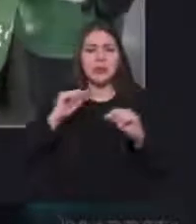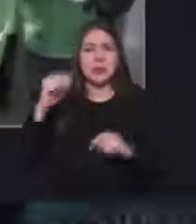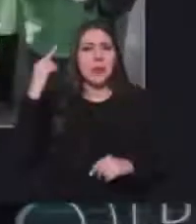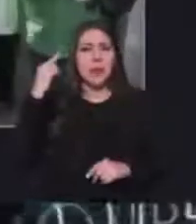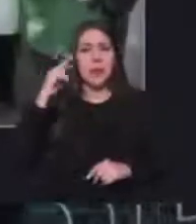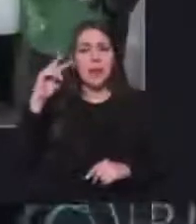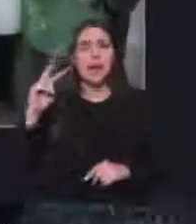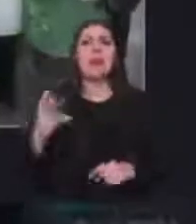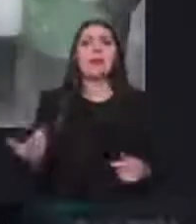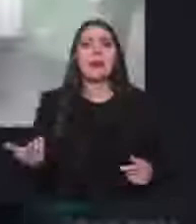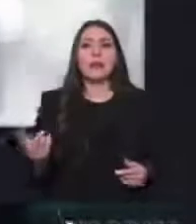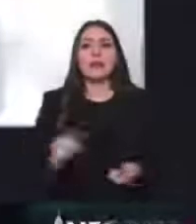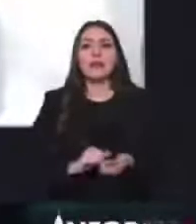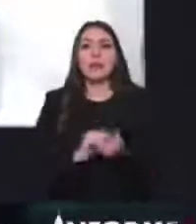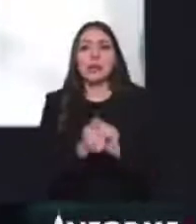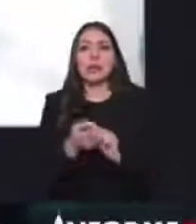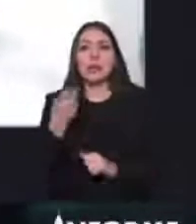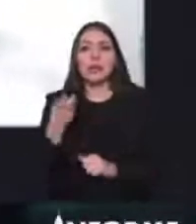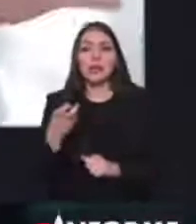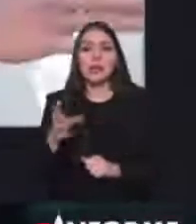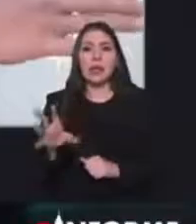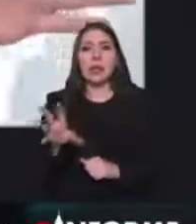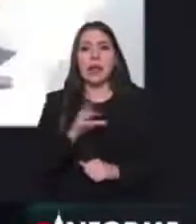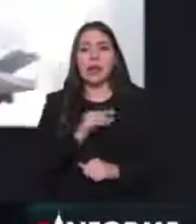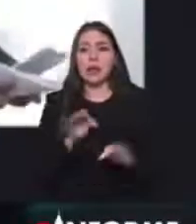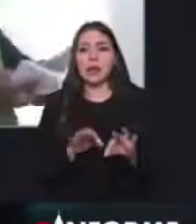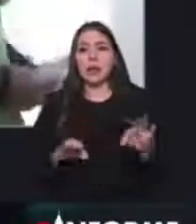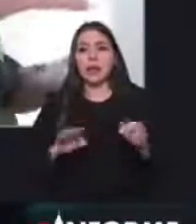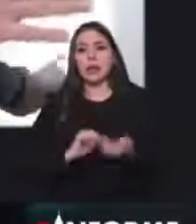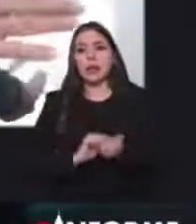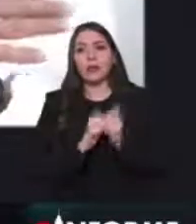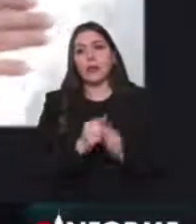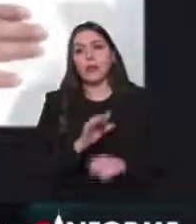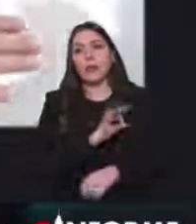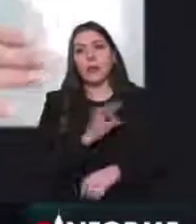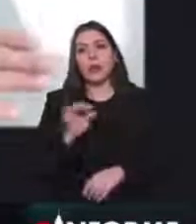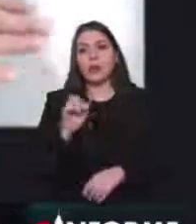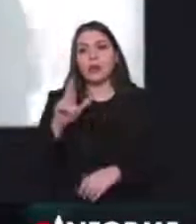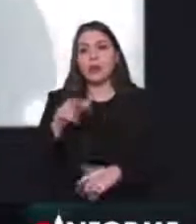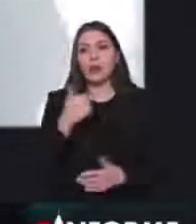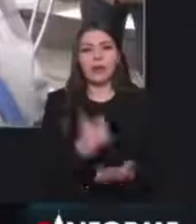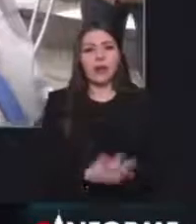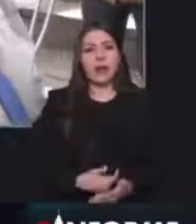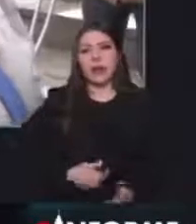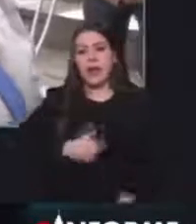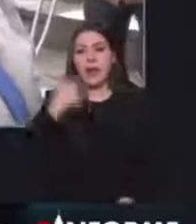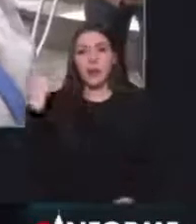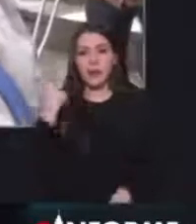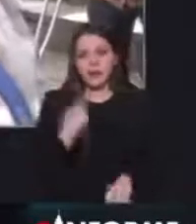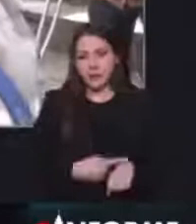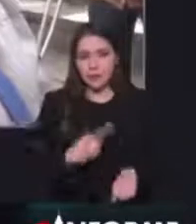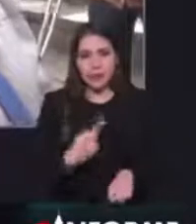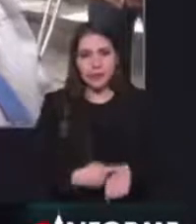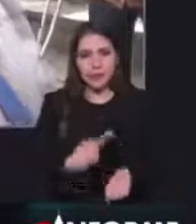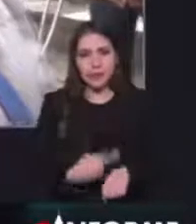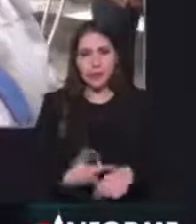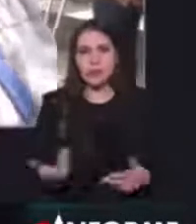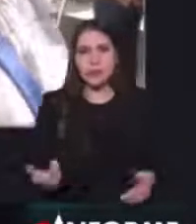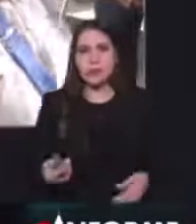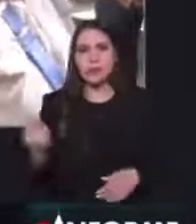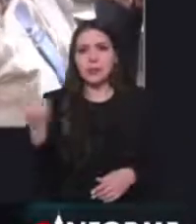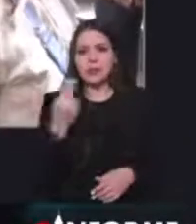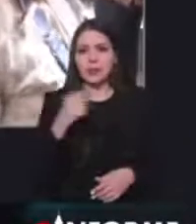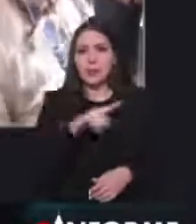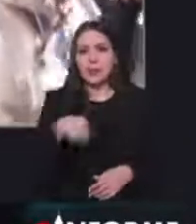generar contagios importantes que pueden terminar justamente en cuadros de la enfermedad graves, ¿no? Y eso necesitamos